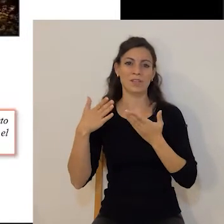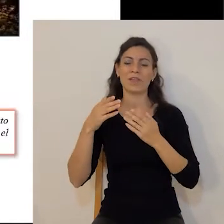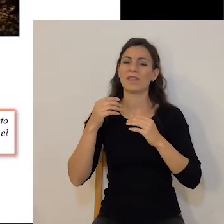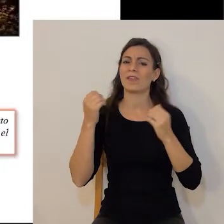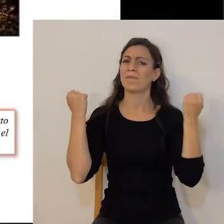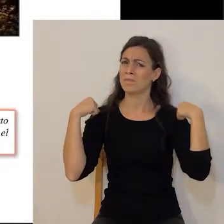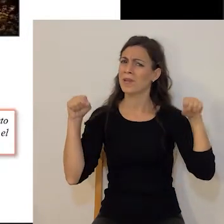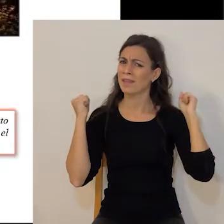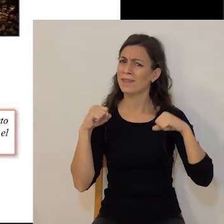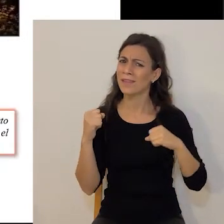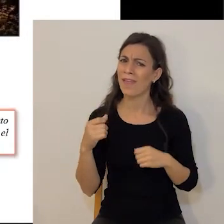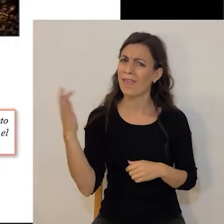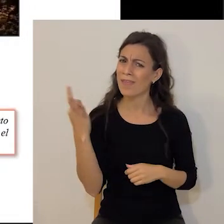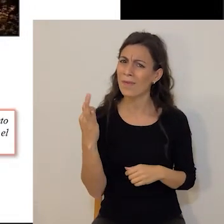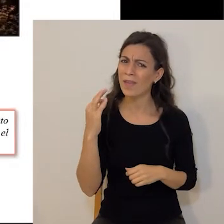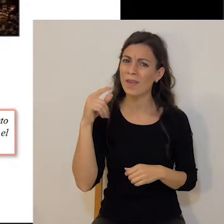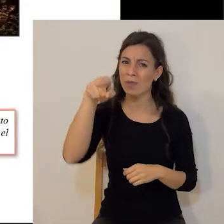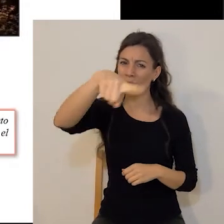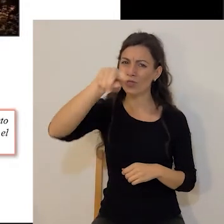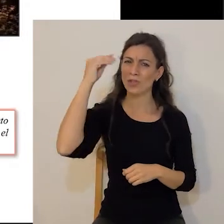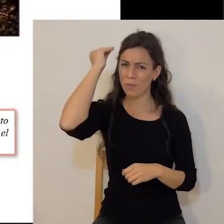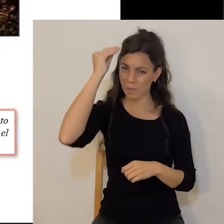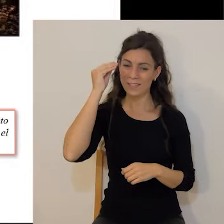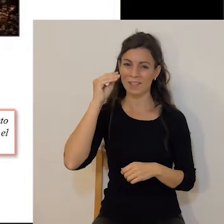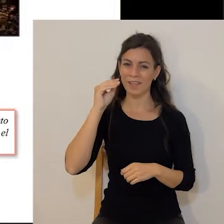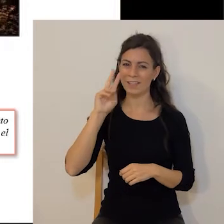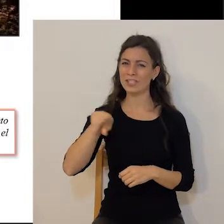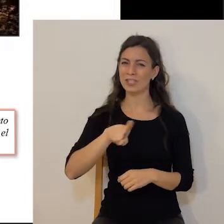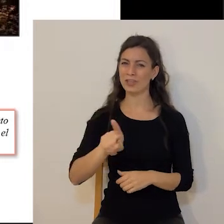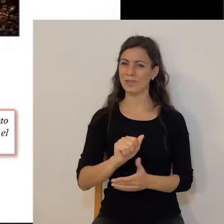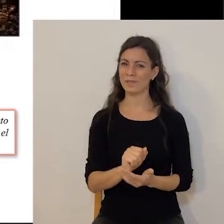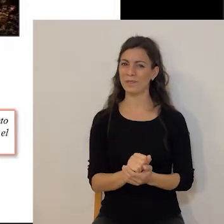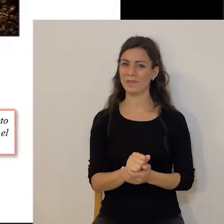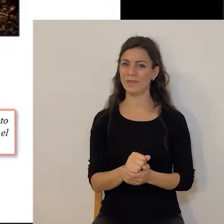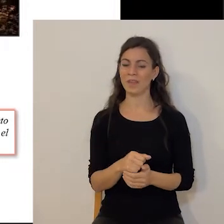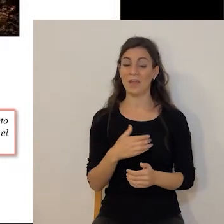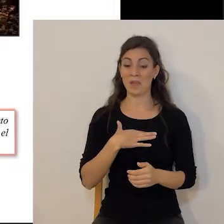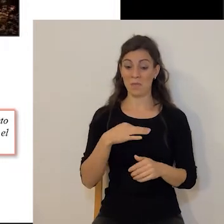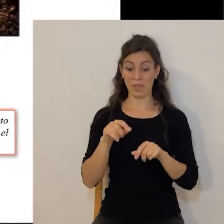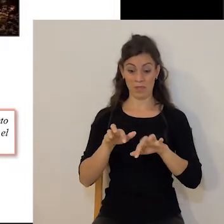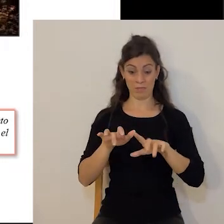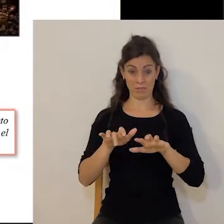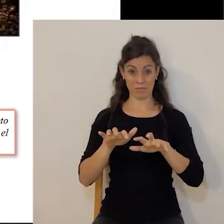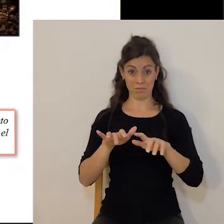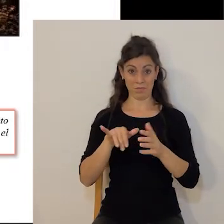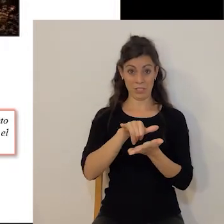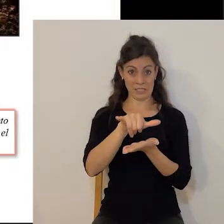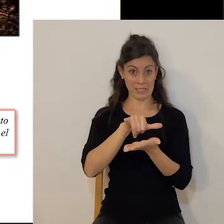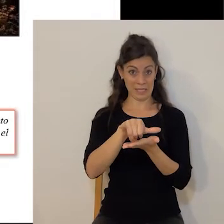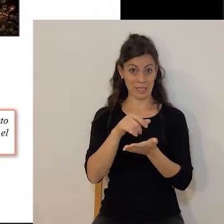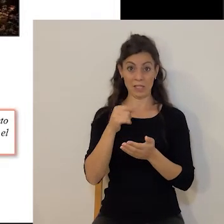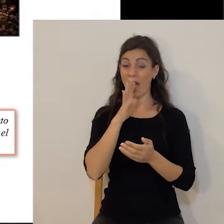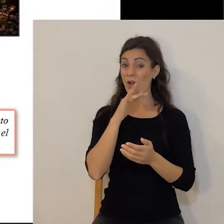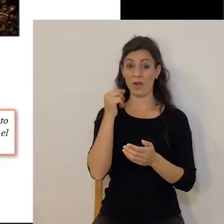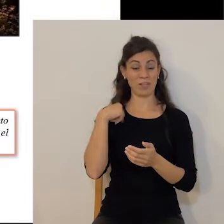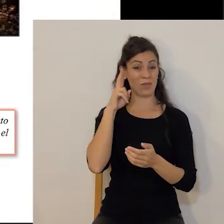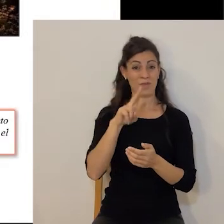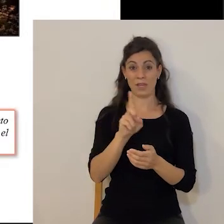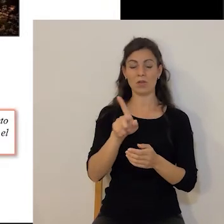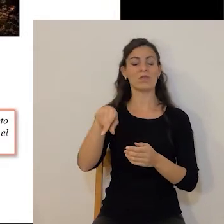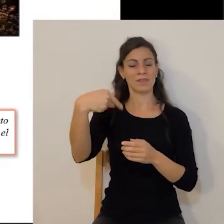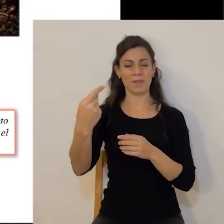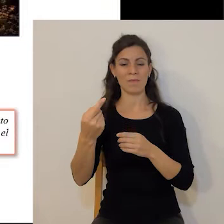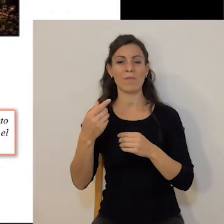practicar, pensar vosotros. Podéis ponerlo en el chat, aunque yo ahora mismo no lo voy a ver, y luego lo